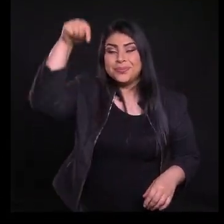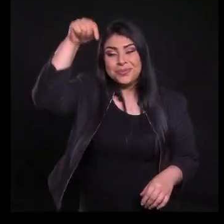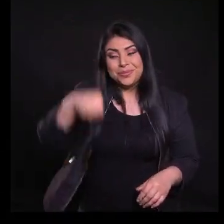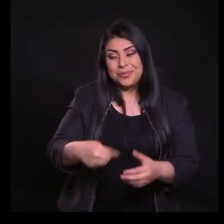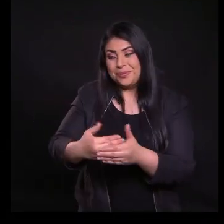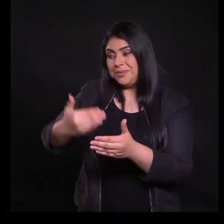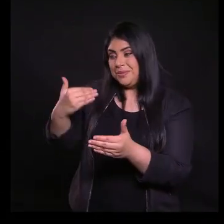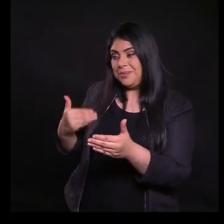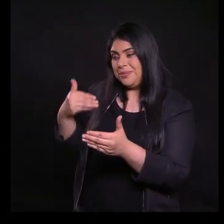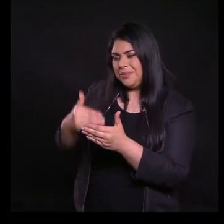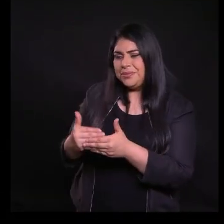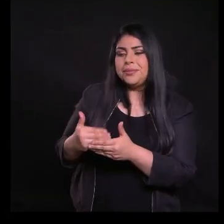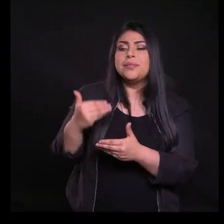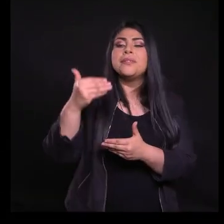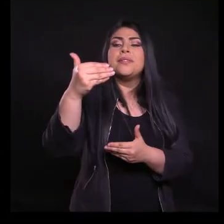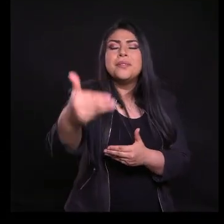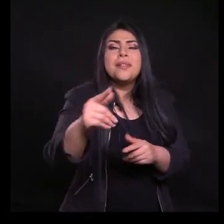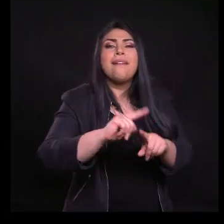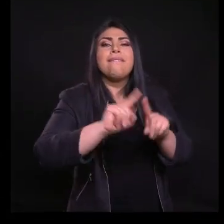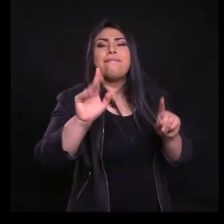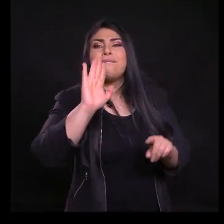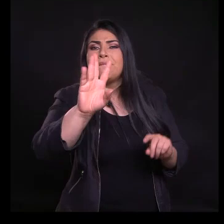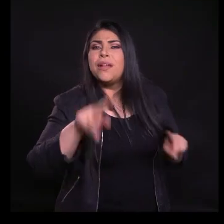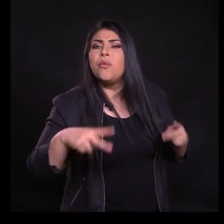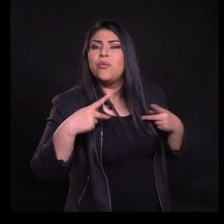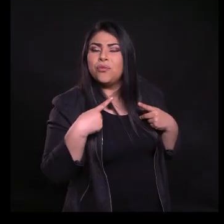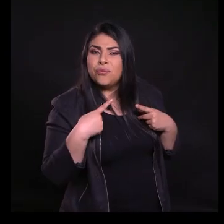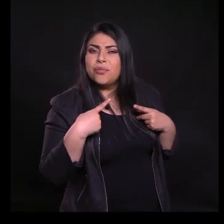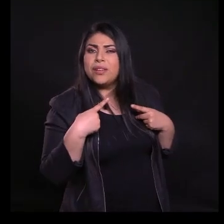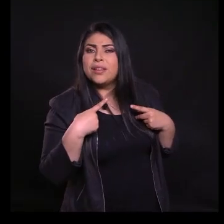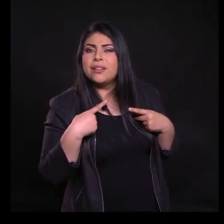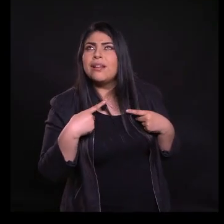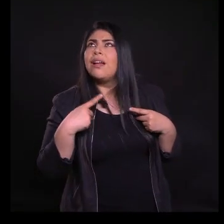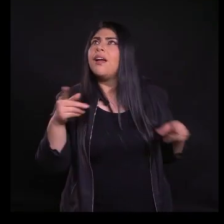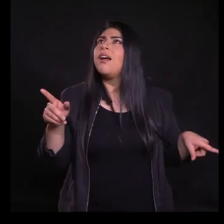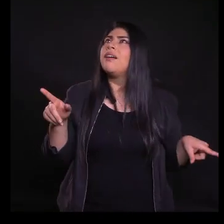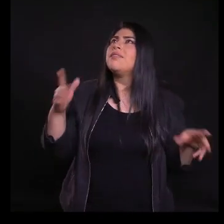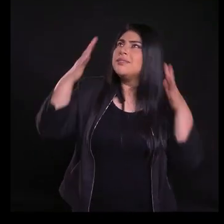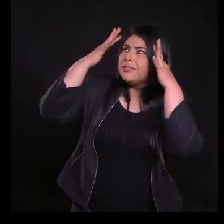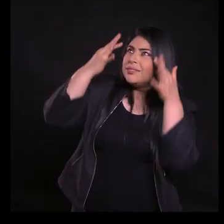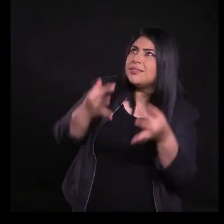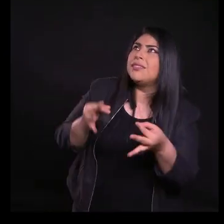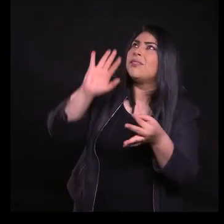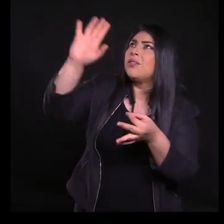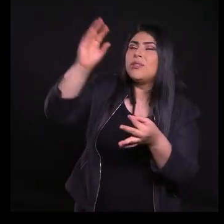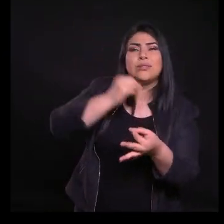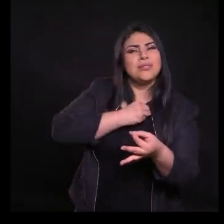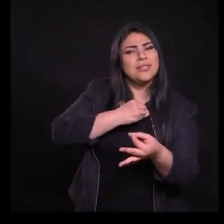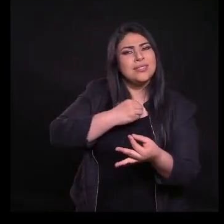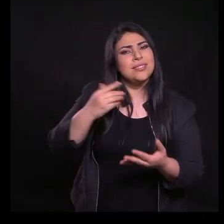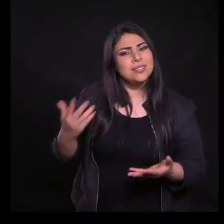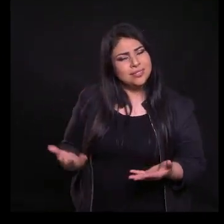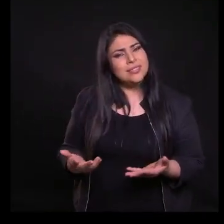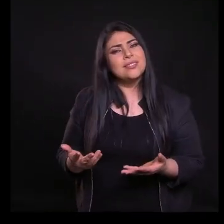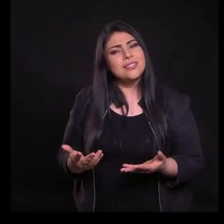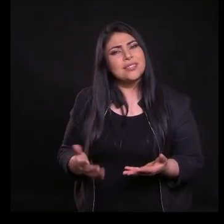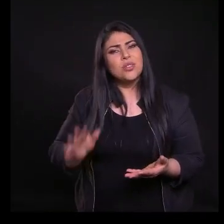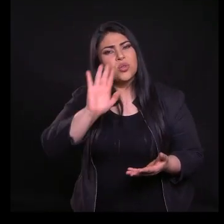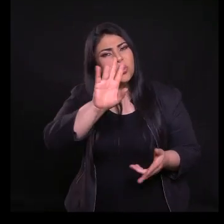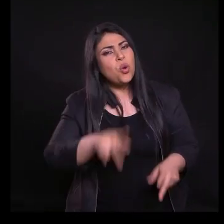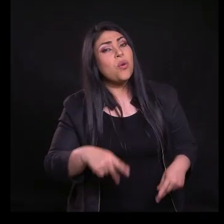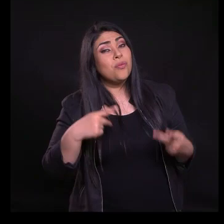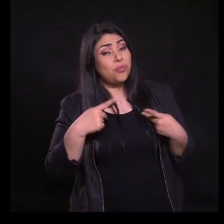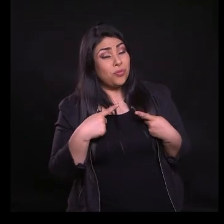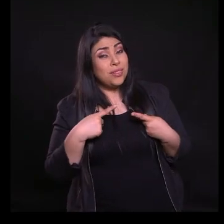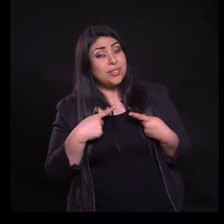después de hoy vas a empezar a vivir una vida de acorde a lo que jesús quiso que tú vivieras vas a empezar a vivir una vida